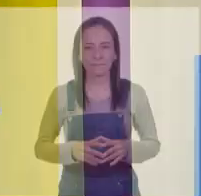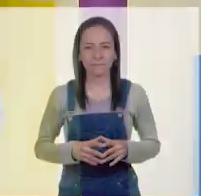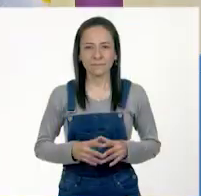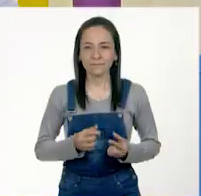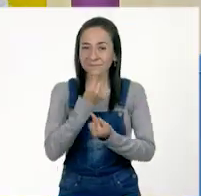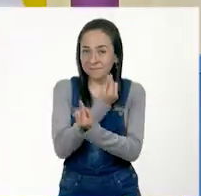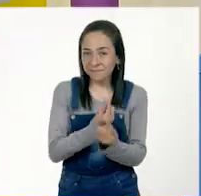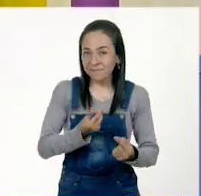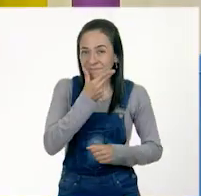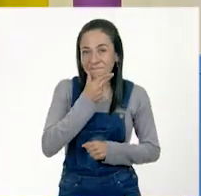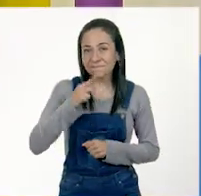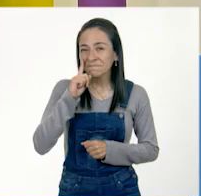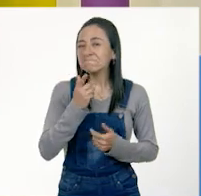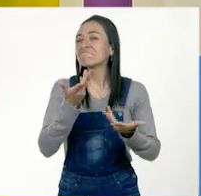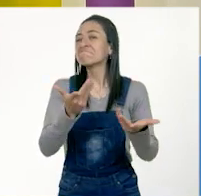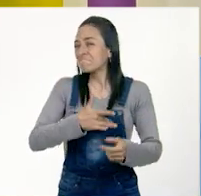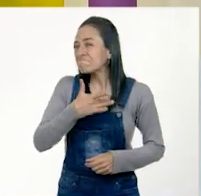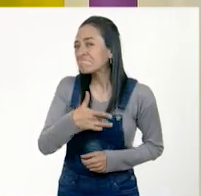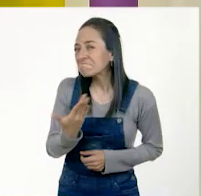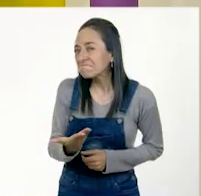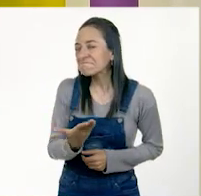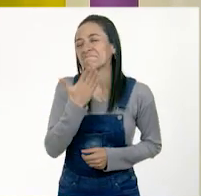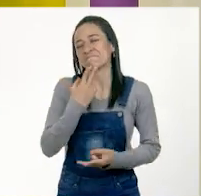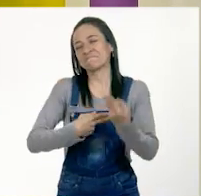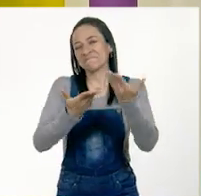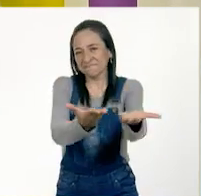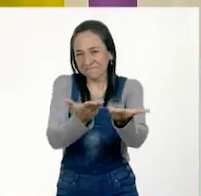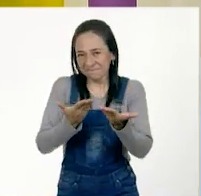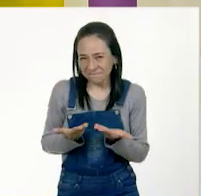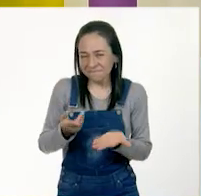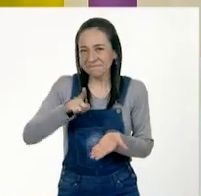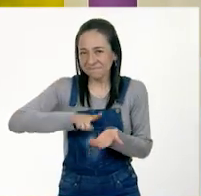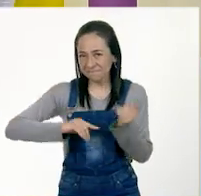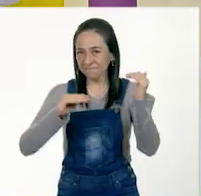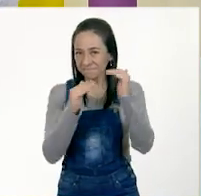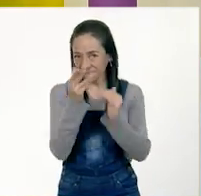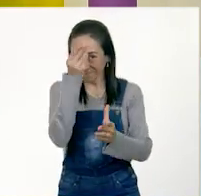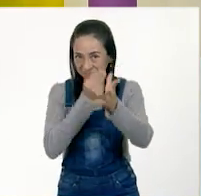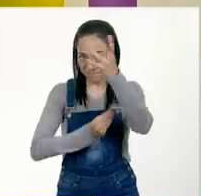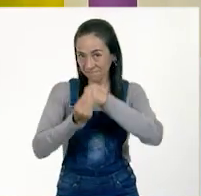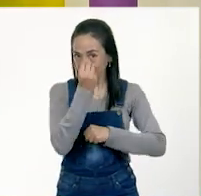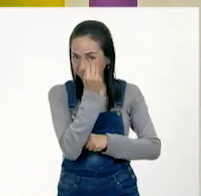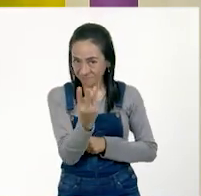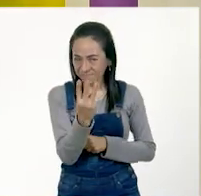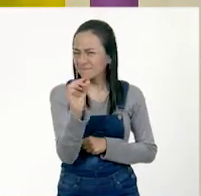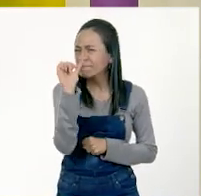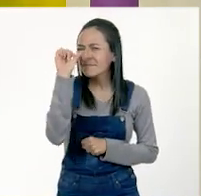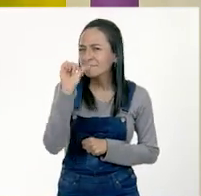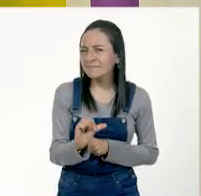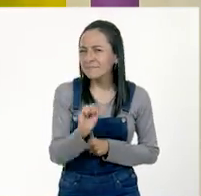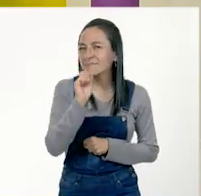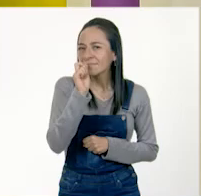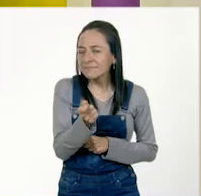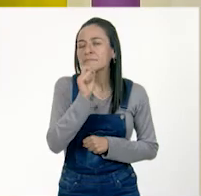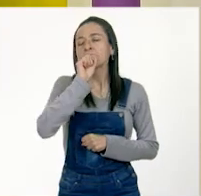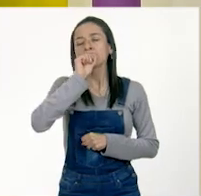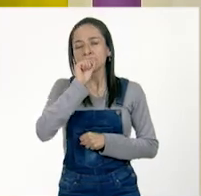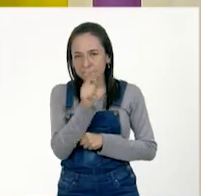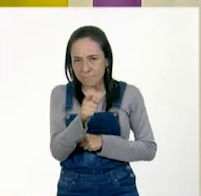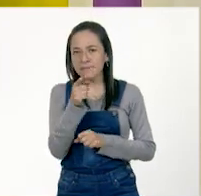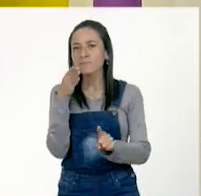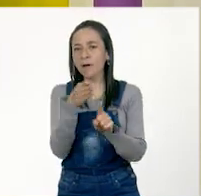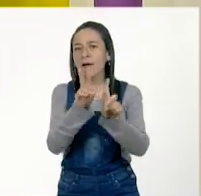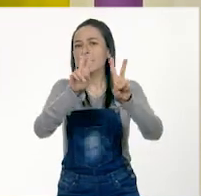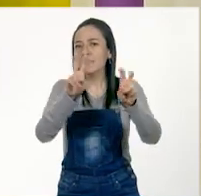¿Cómo están, niñas y niños? Bienvenidas y bienvenidos a Aprende en Casa 3. El día de hoy vamos a continuar con